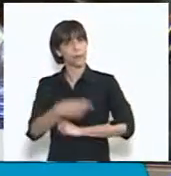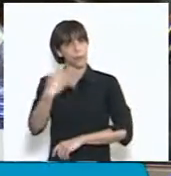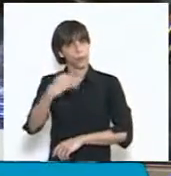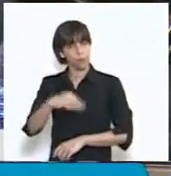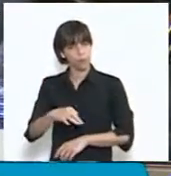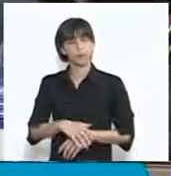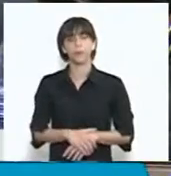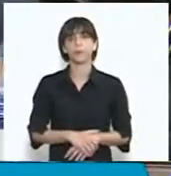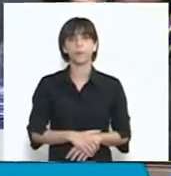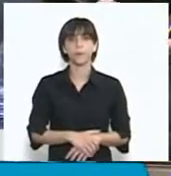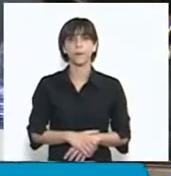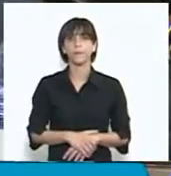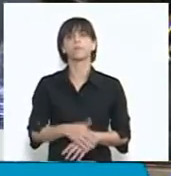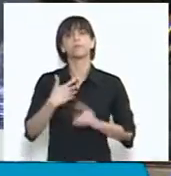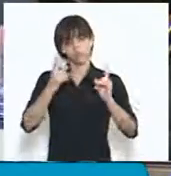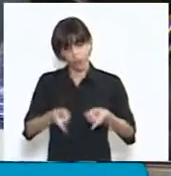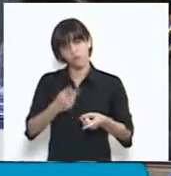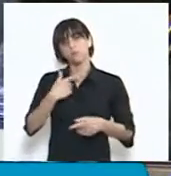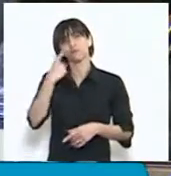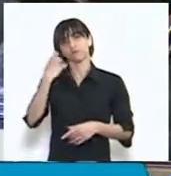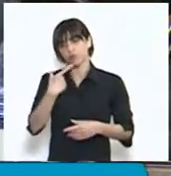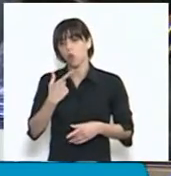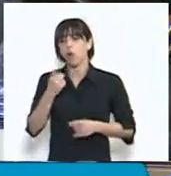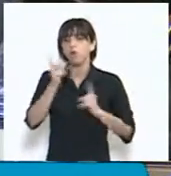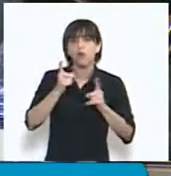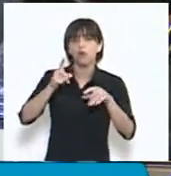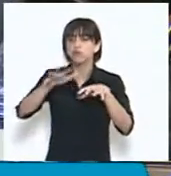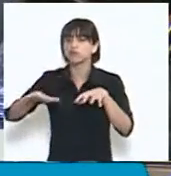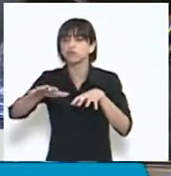Y además quedaban muchos sectores vulnerables afuera.